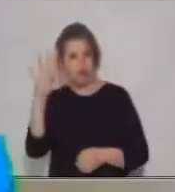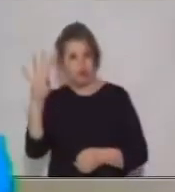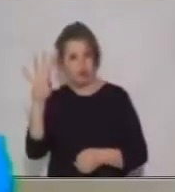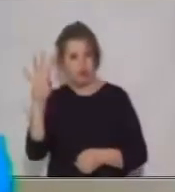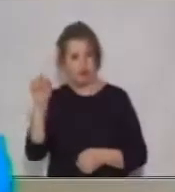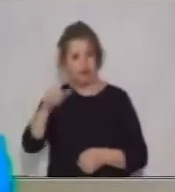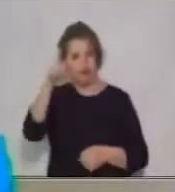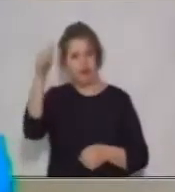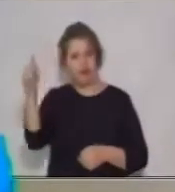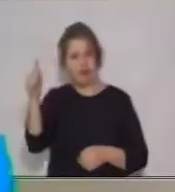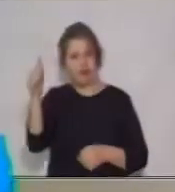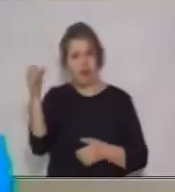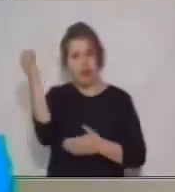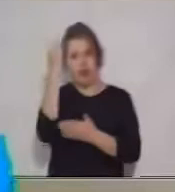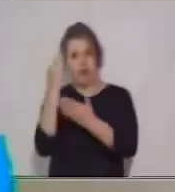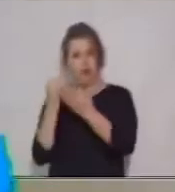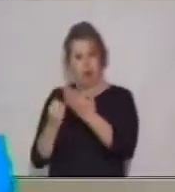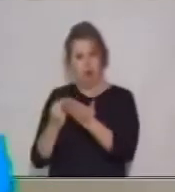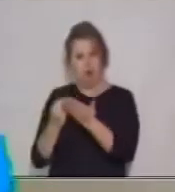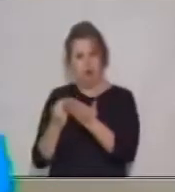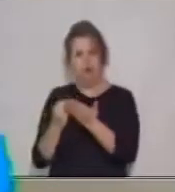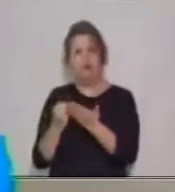acá, y dibujamos